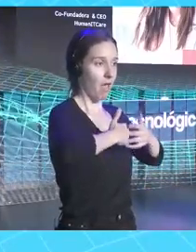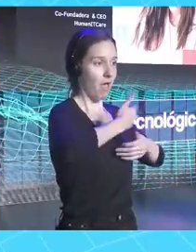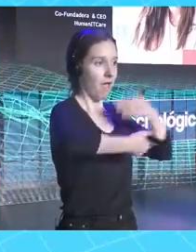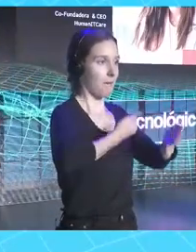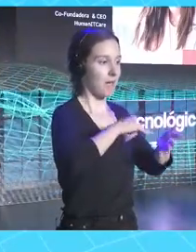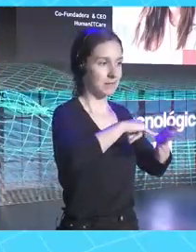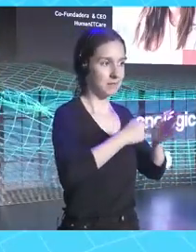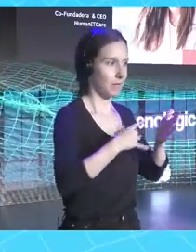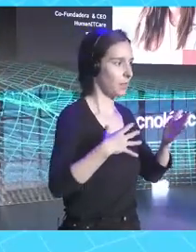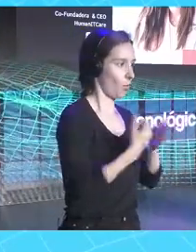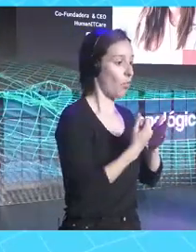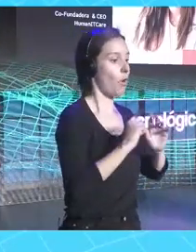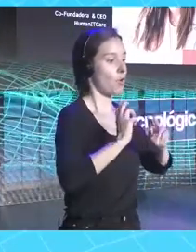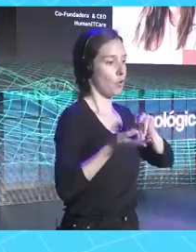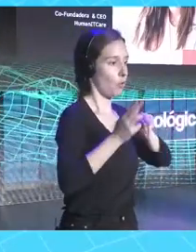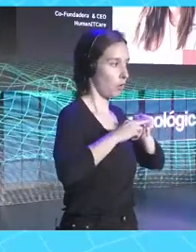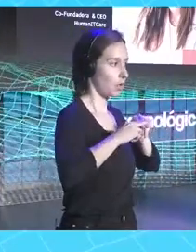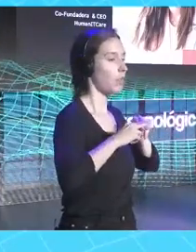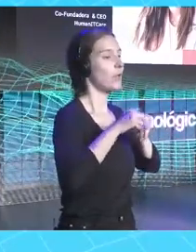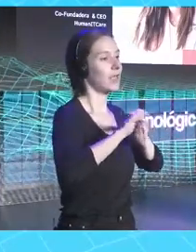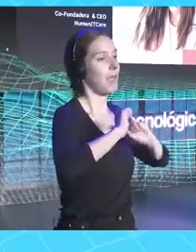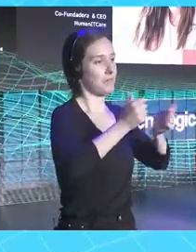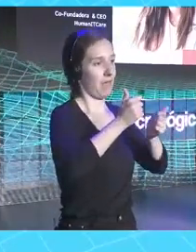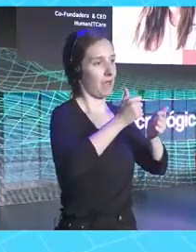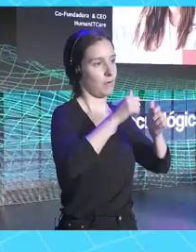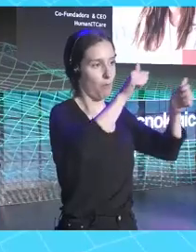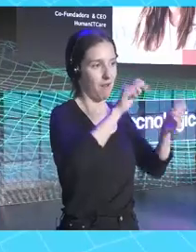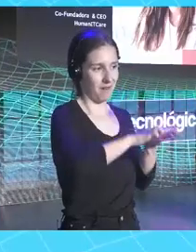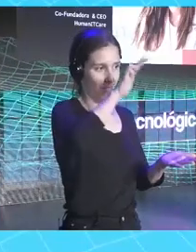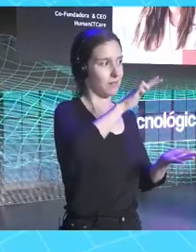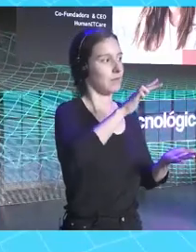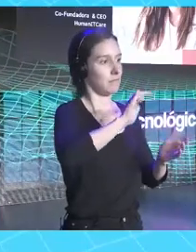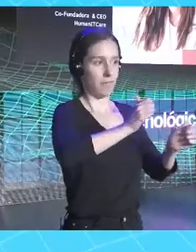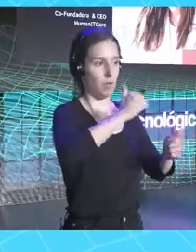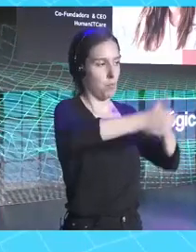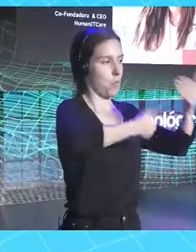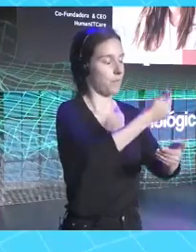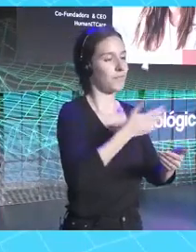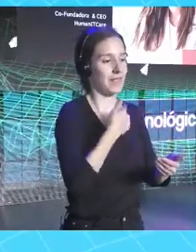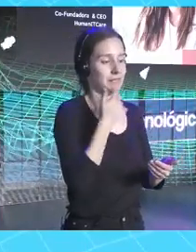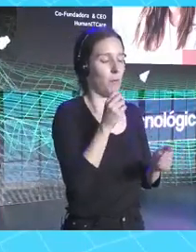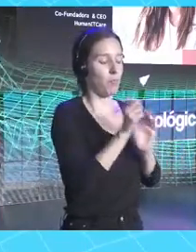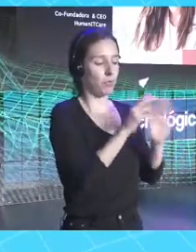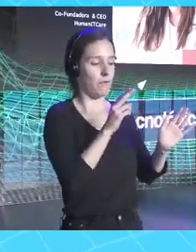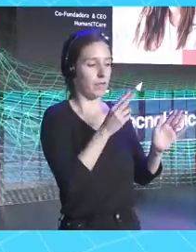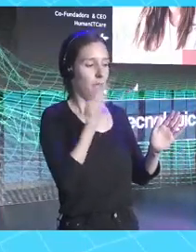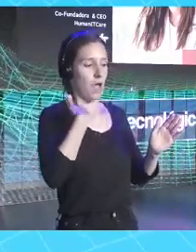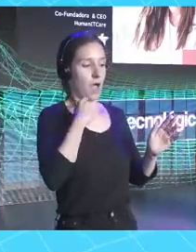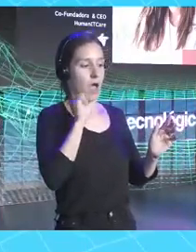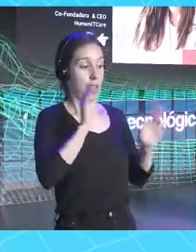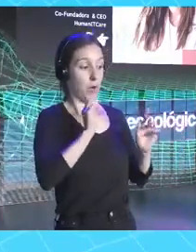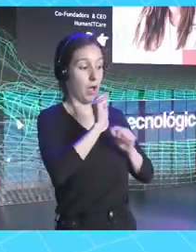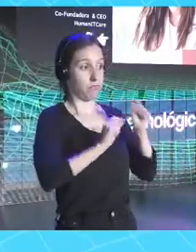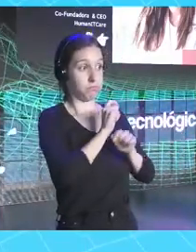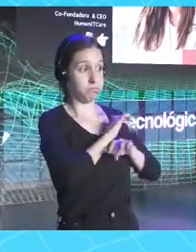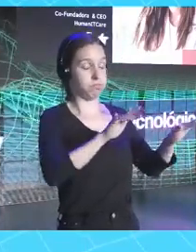conectado y entonces es ahí donde entramos donde entra la licencia entonces fue mucho el cambio de visión que fue también un poco a raíz de la pandemia que nos dimos cuenta de que